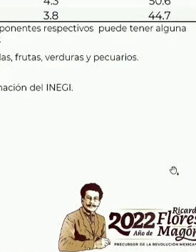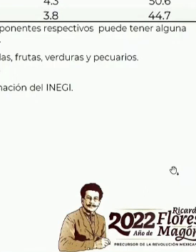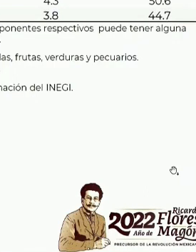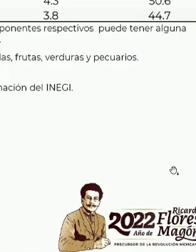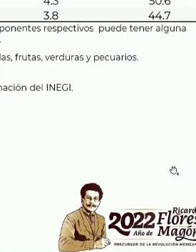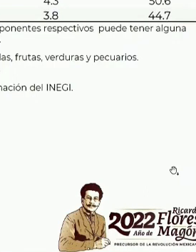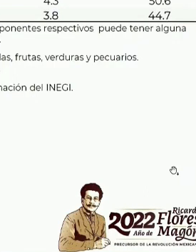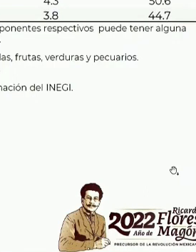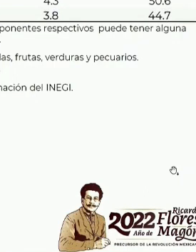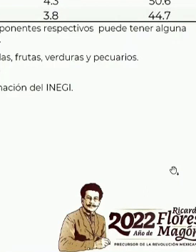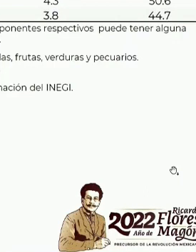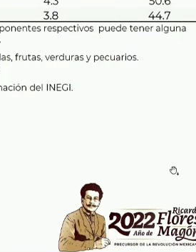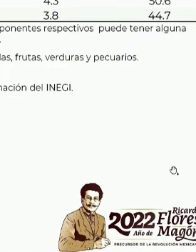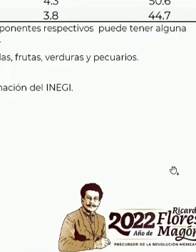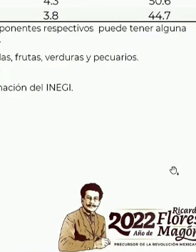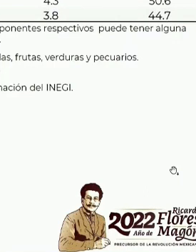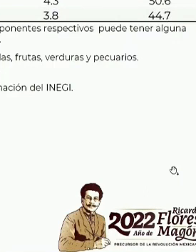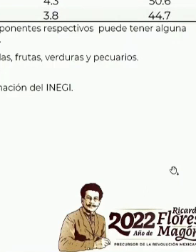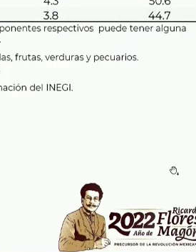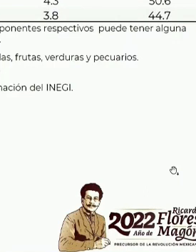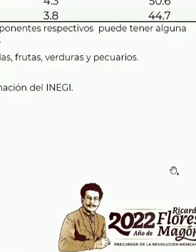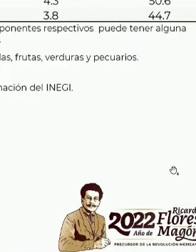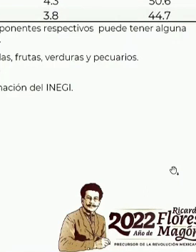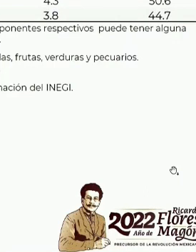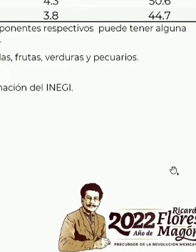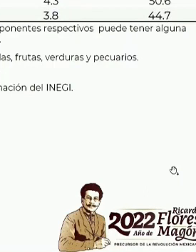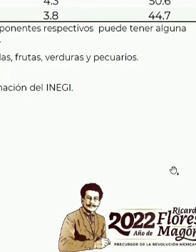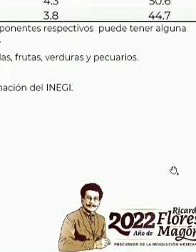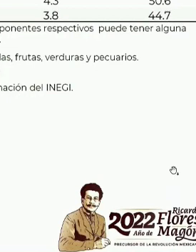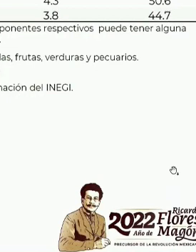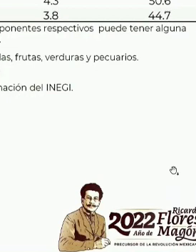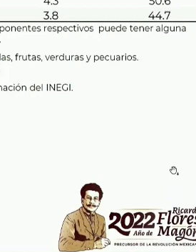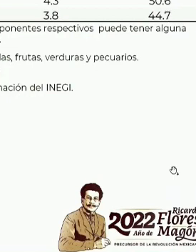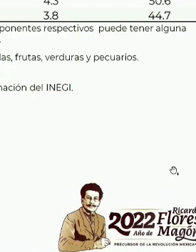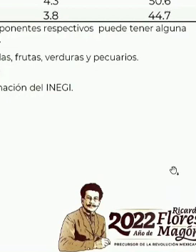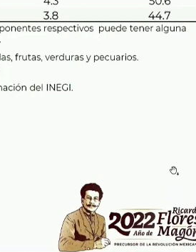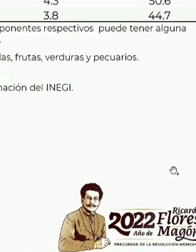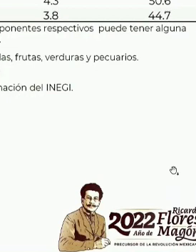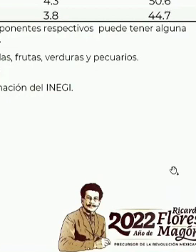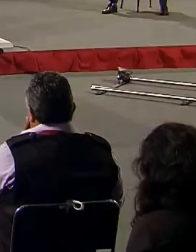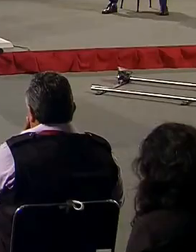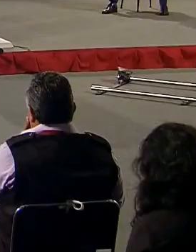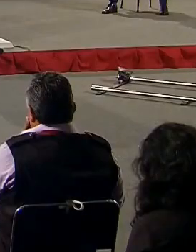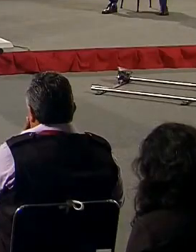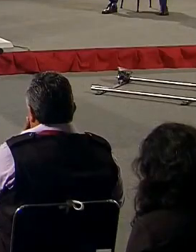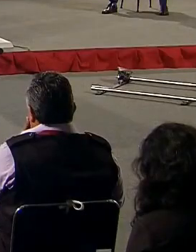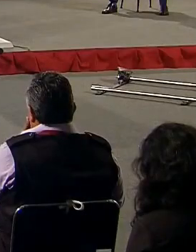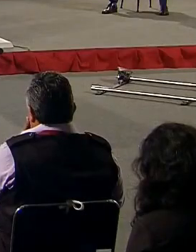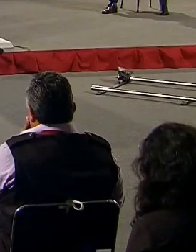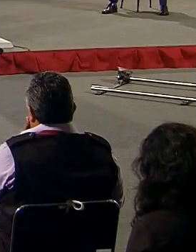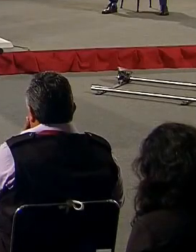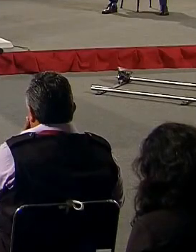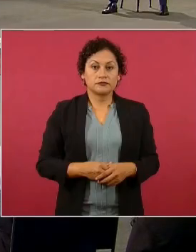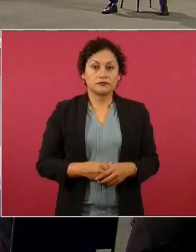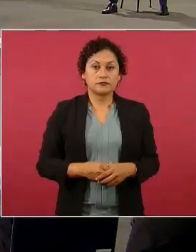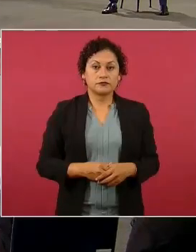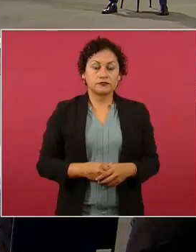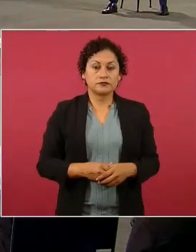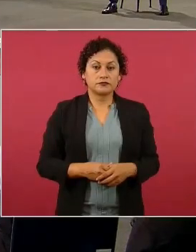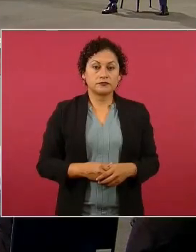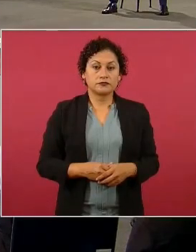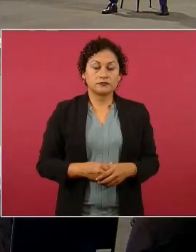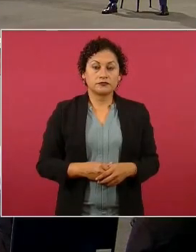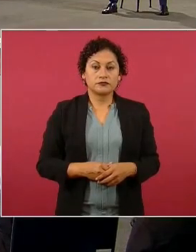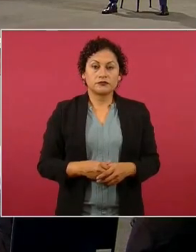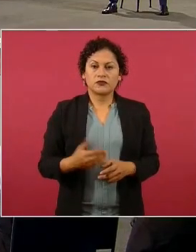alimentos que es ahí donde estamos trabajando pero estábamos en cuanto